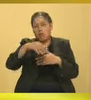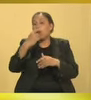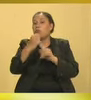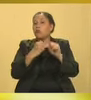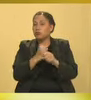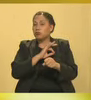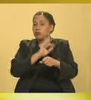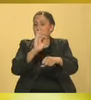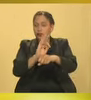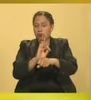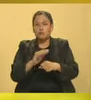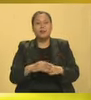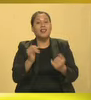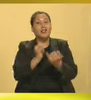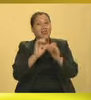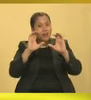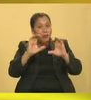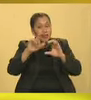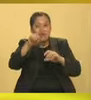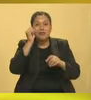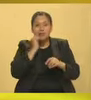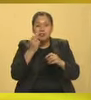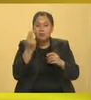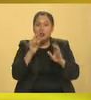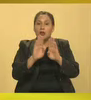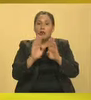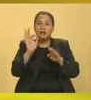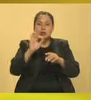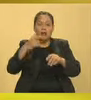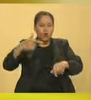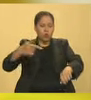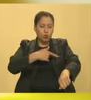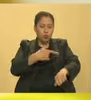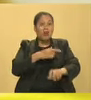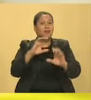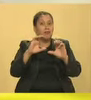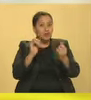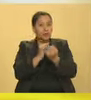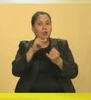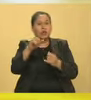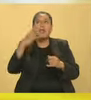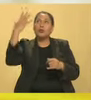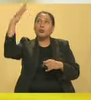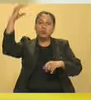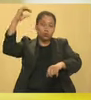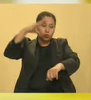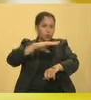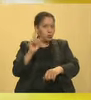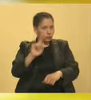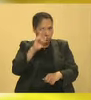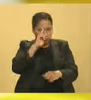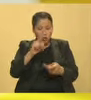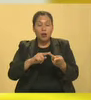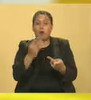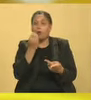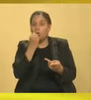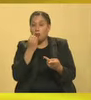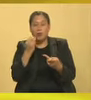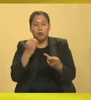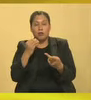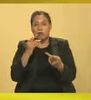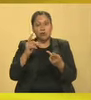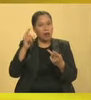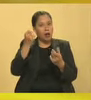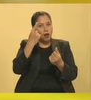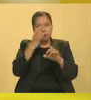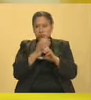la gente en casita los cuidados que deben de tener si es que se hacen la depilación por láser. Como sí, es, no pueden tomar sí, sol, no, algunos no, alimentos no pueden comer. Y sí es importante